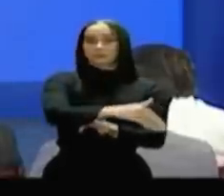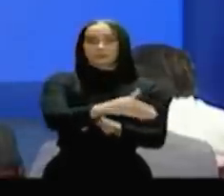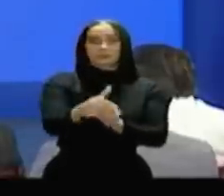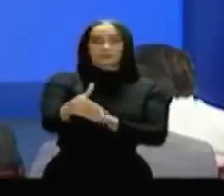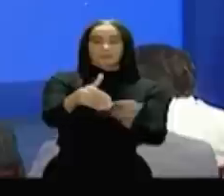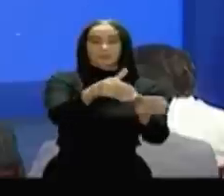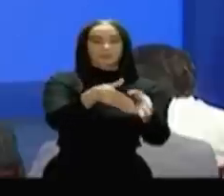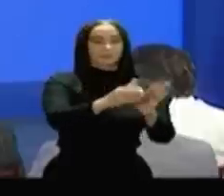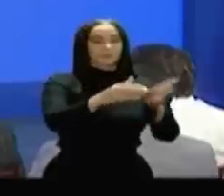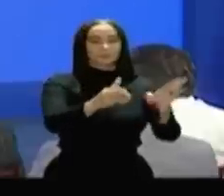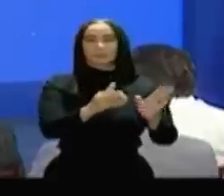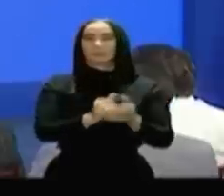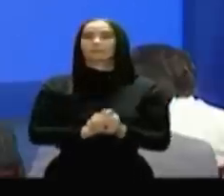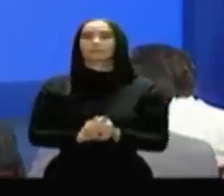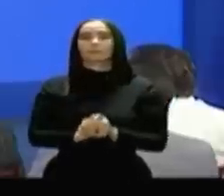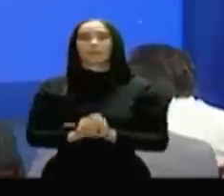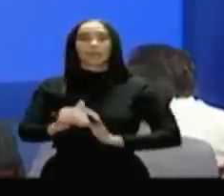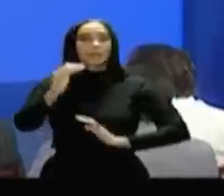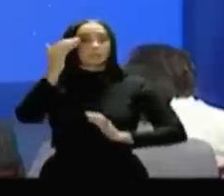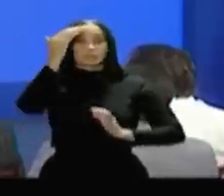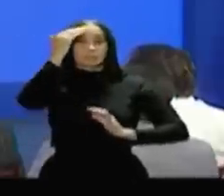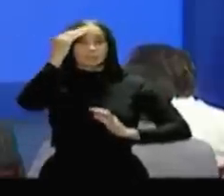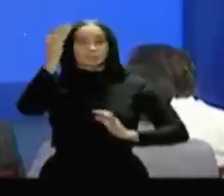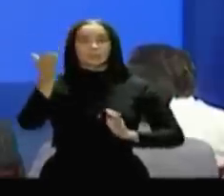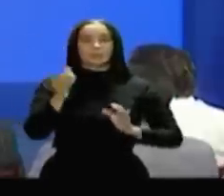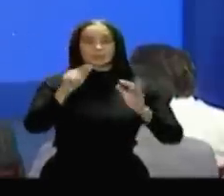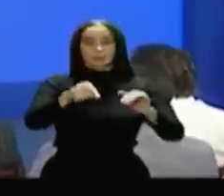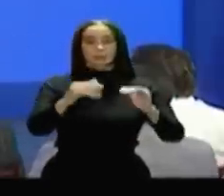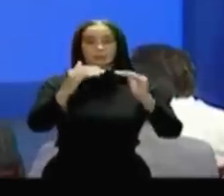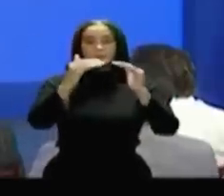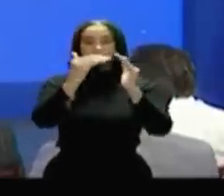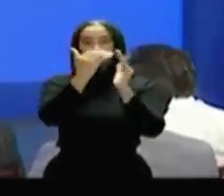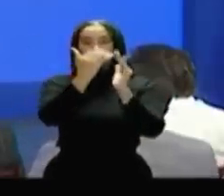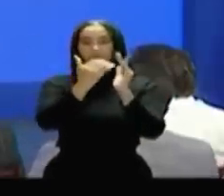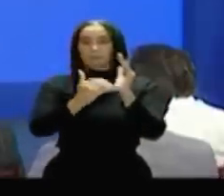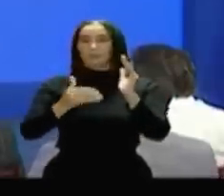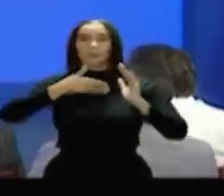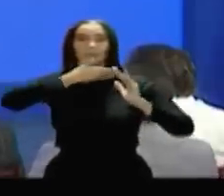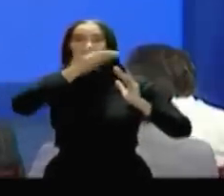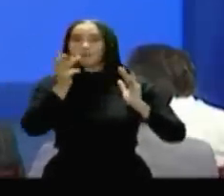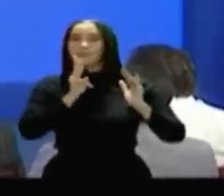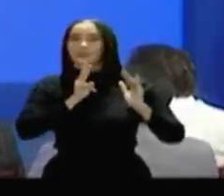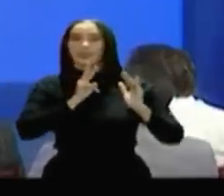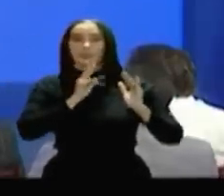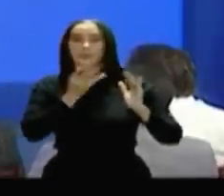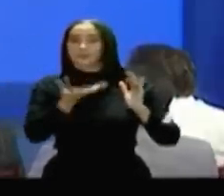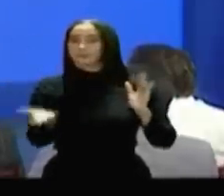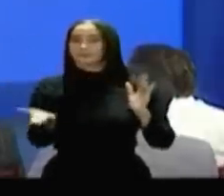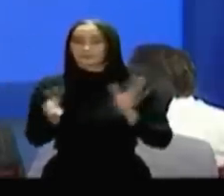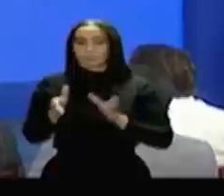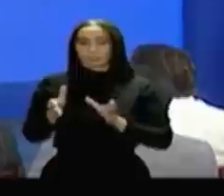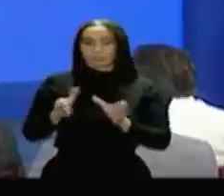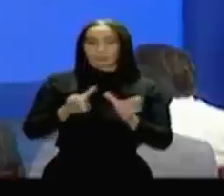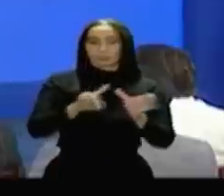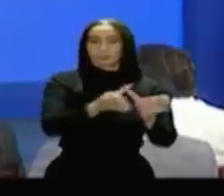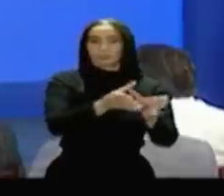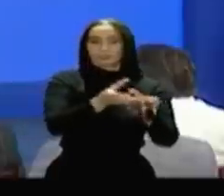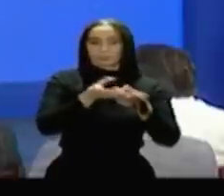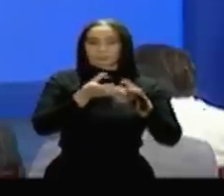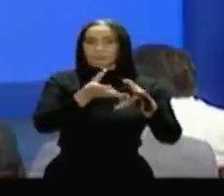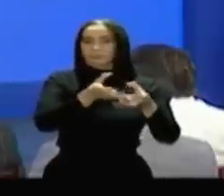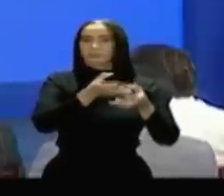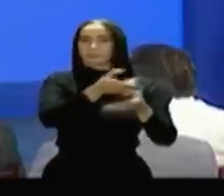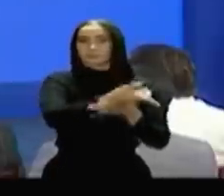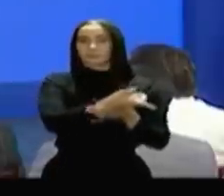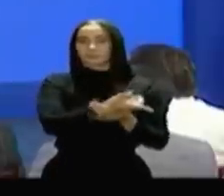es de marzo 6 del 2023. Marzo 6 del 2023. Y así, de esa manera, yo encuentro,